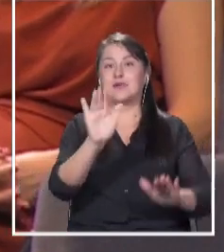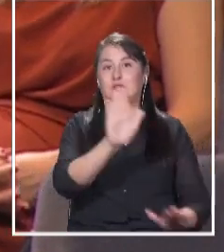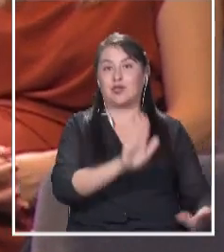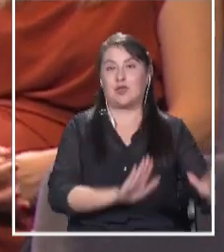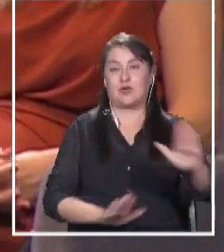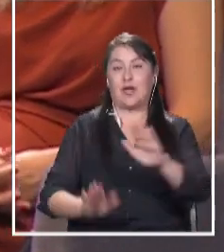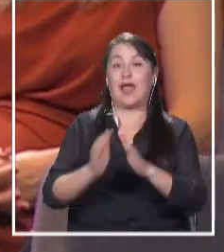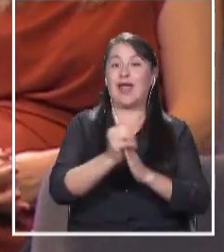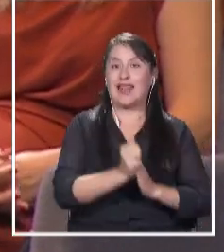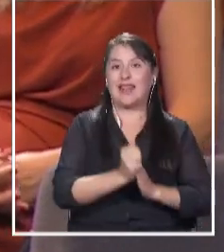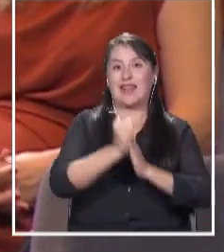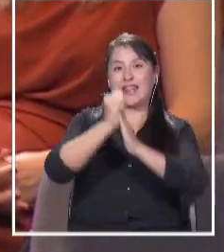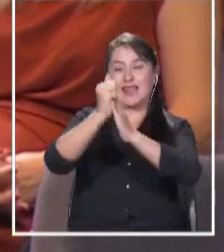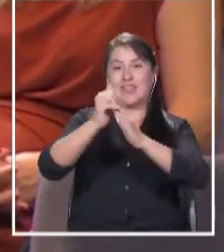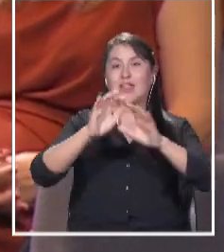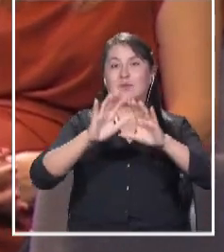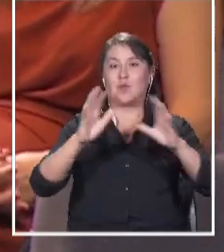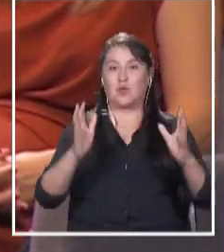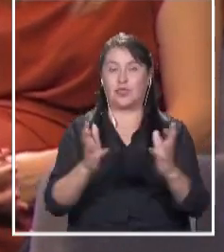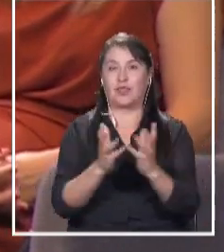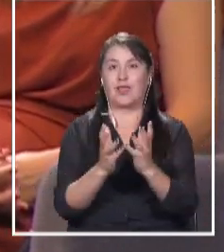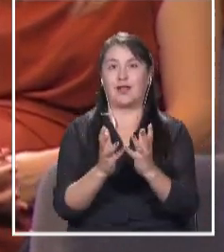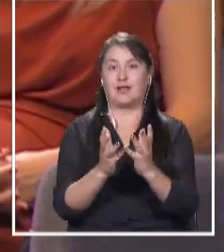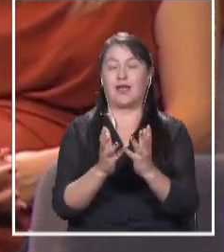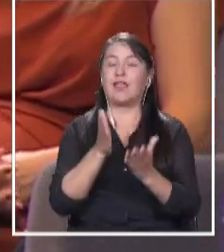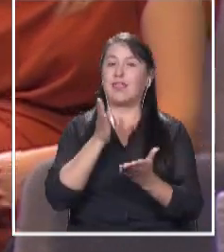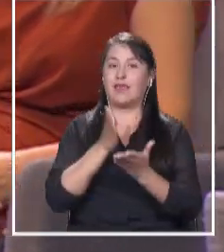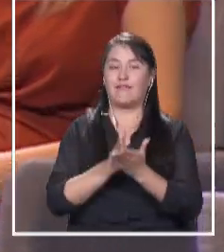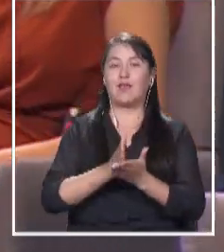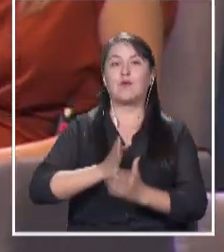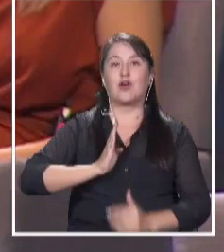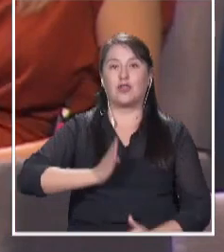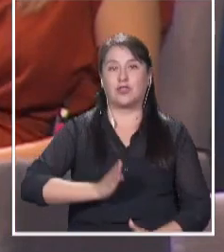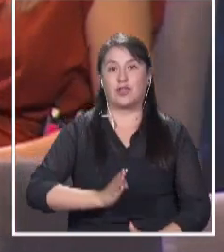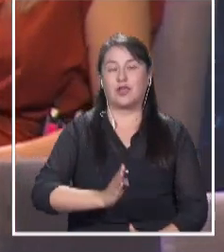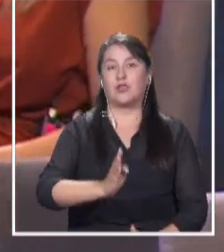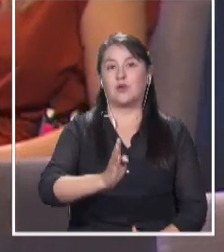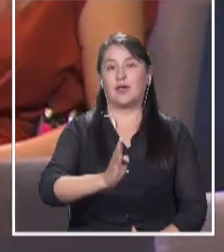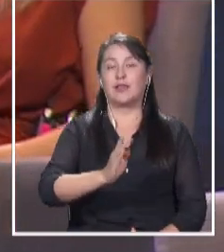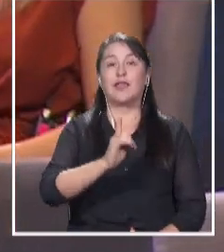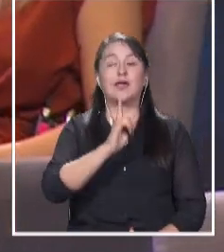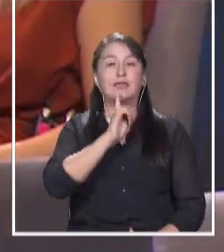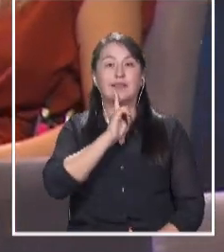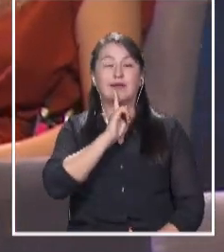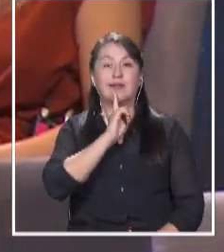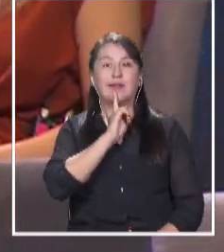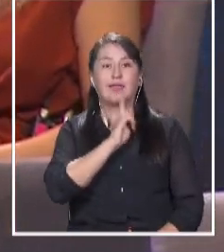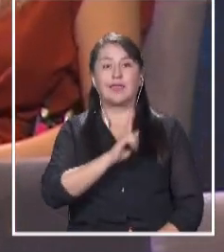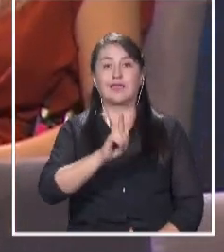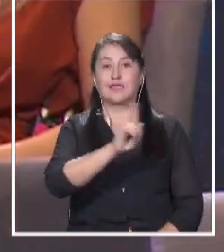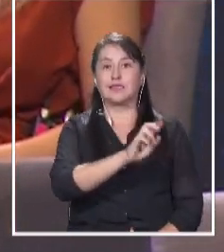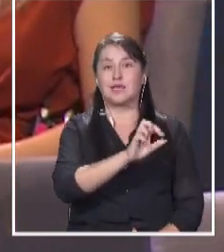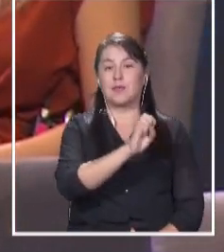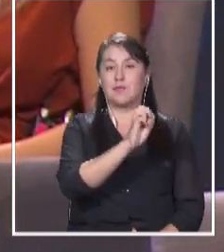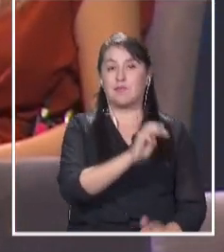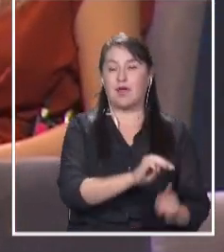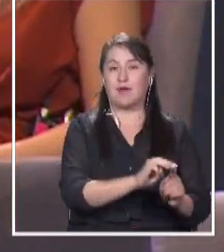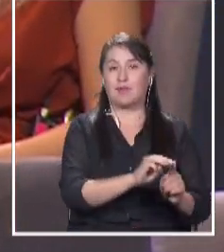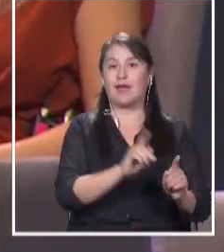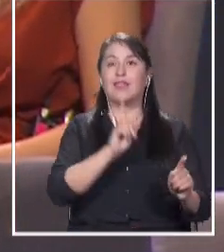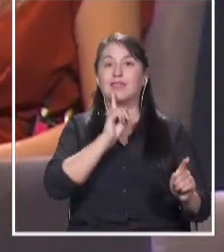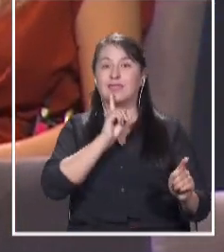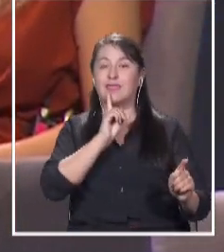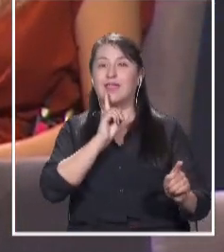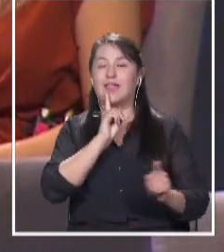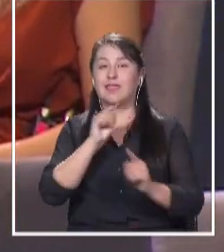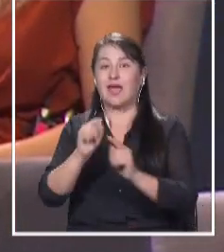líder mundial. Y tenemos que seguir avanzando en tener un SBAP, tenemos que seguir avanzando en sacar a la salmonicultura de